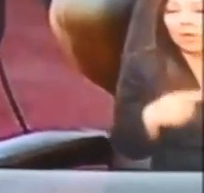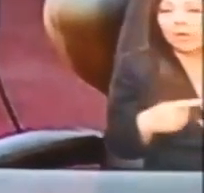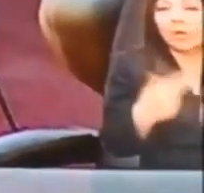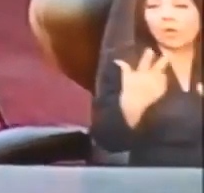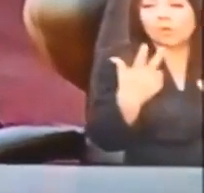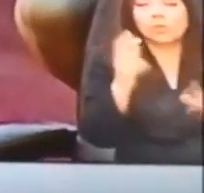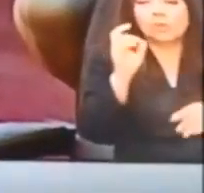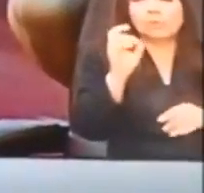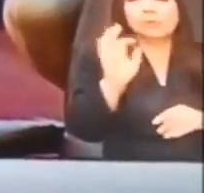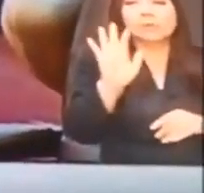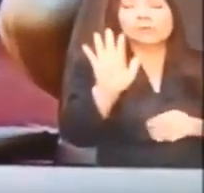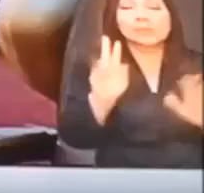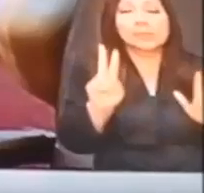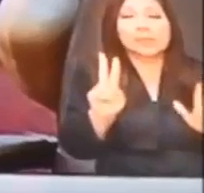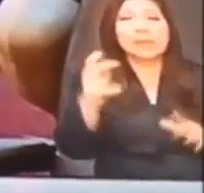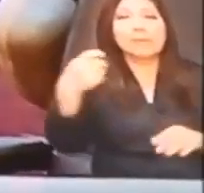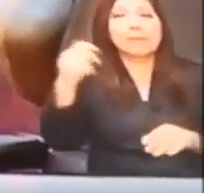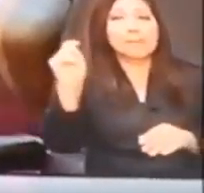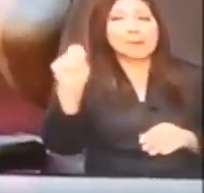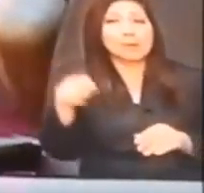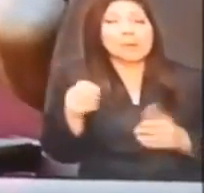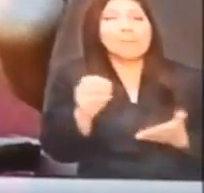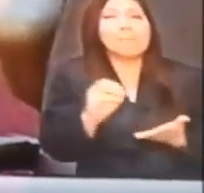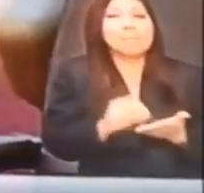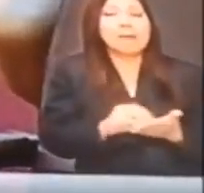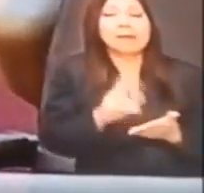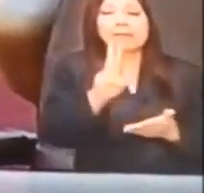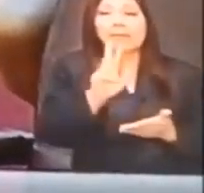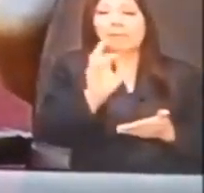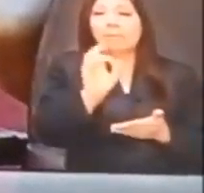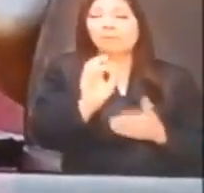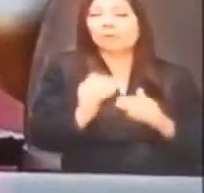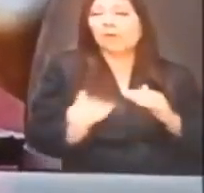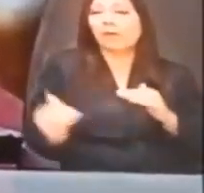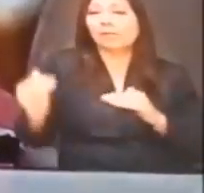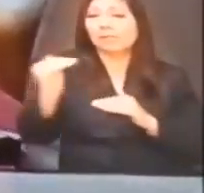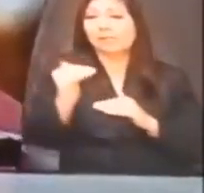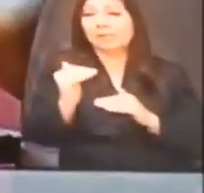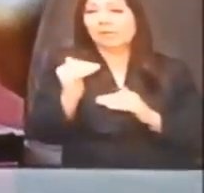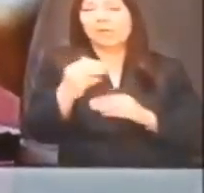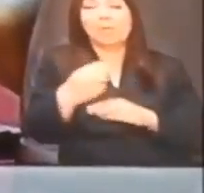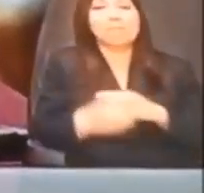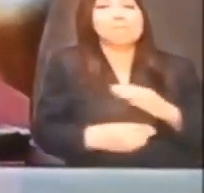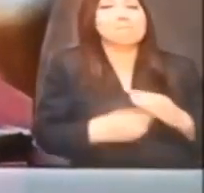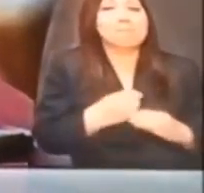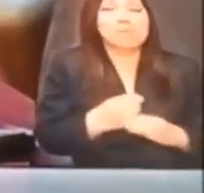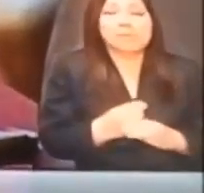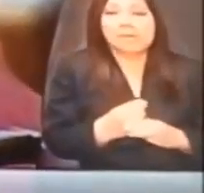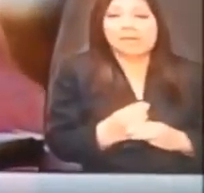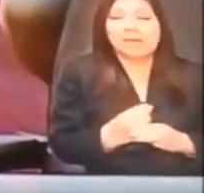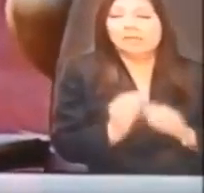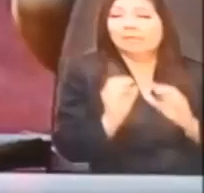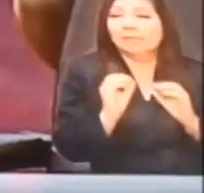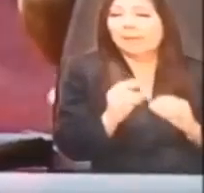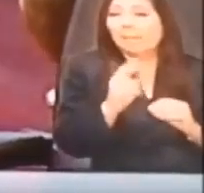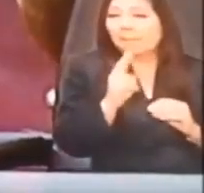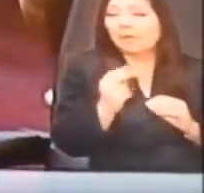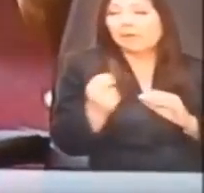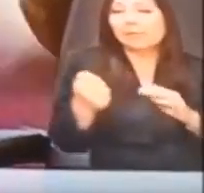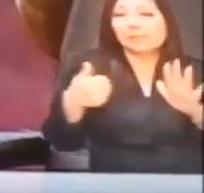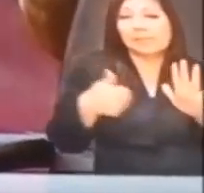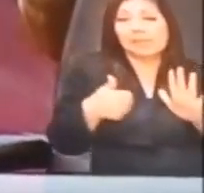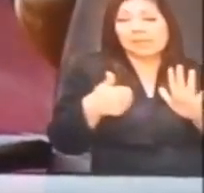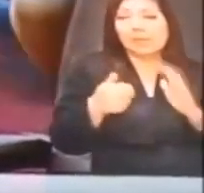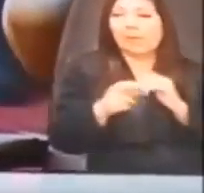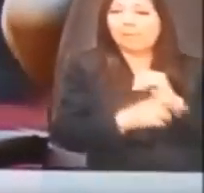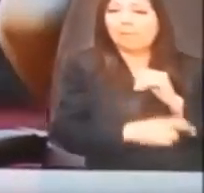al 8.7%, más de 3 puntos por encima del promedio mundial, colocando al Perú en el sexto